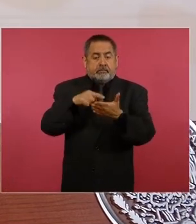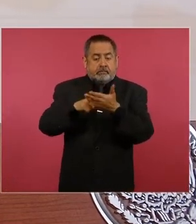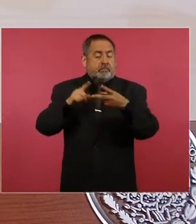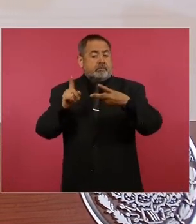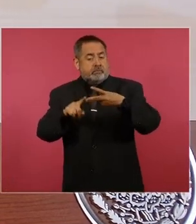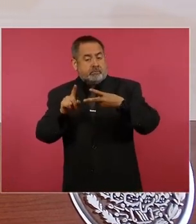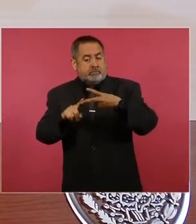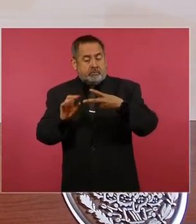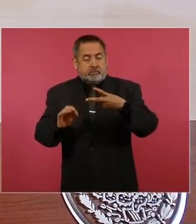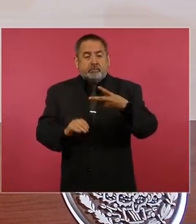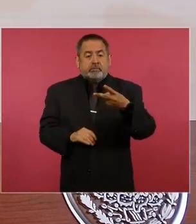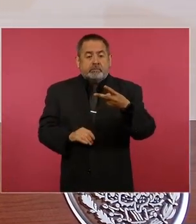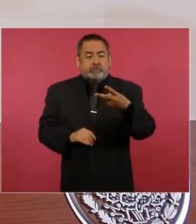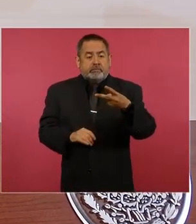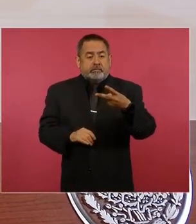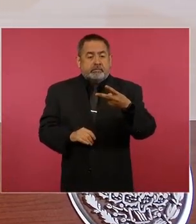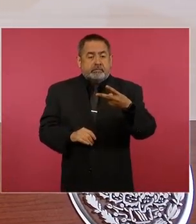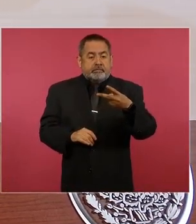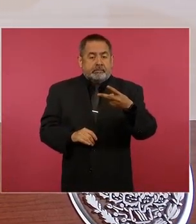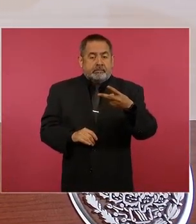lugar.